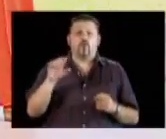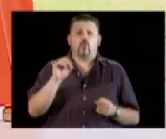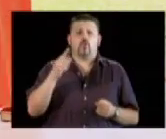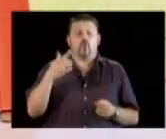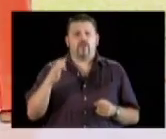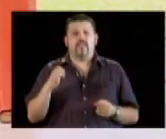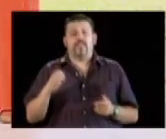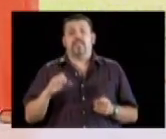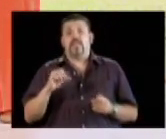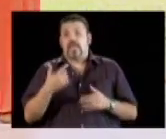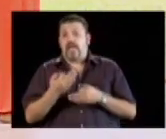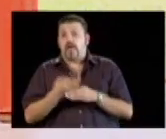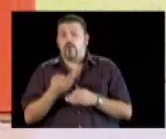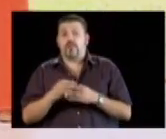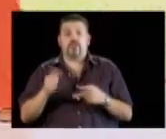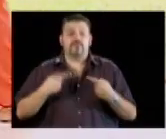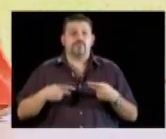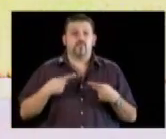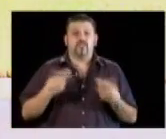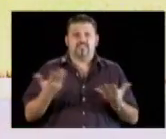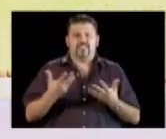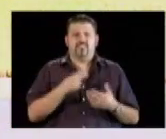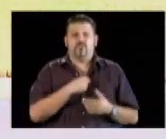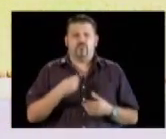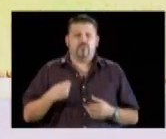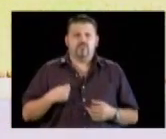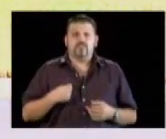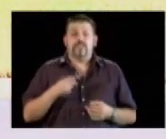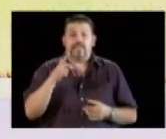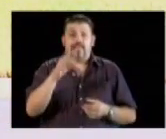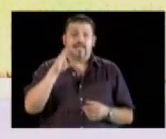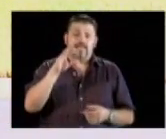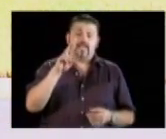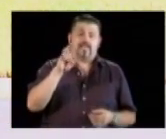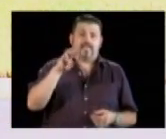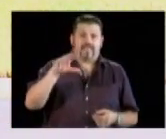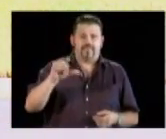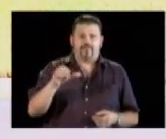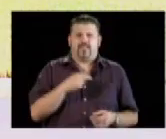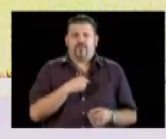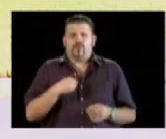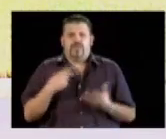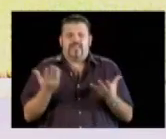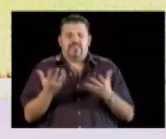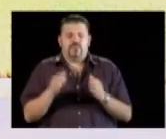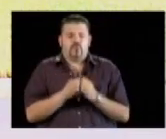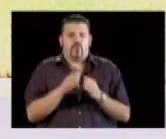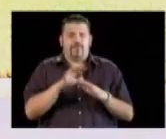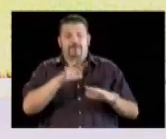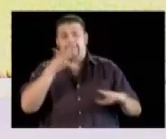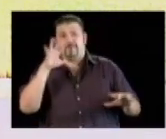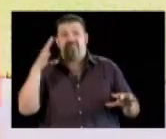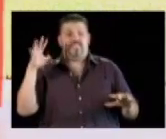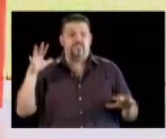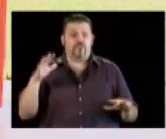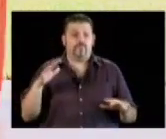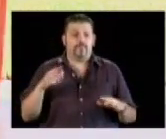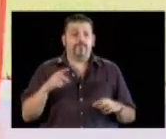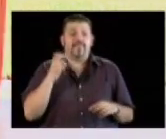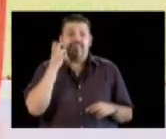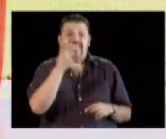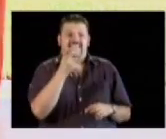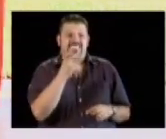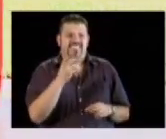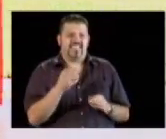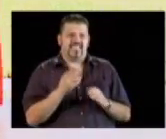que participa con Angelísima y Kenia Cosmética. La crema corporal con brillos, que es esta que les